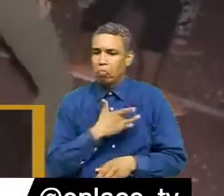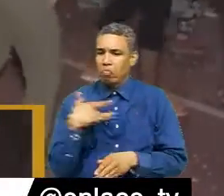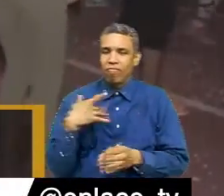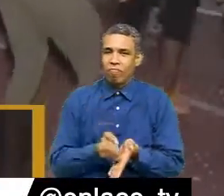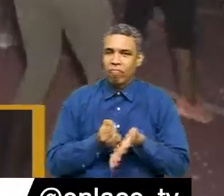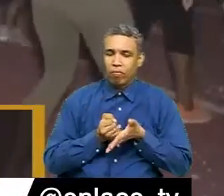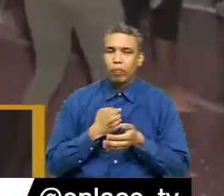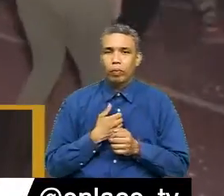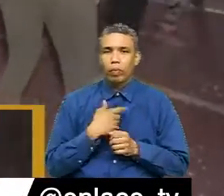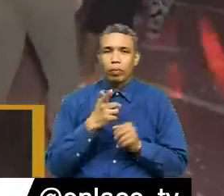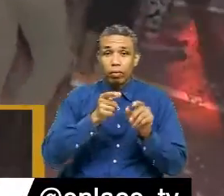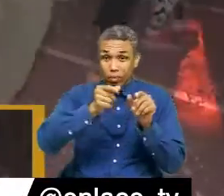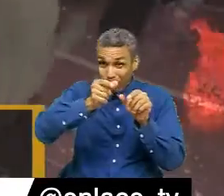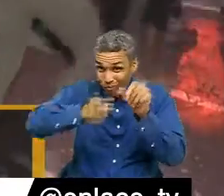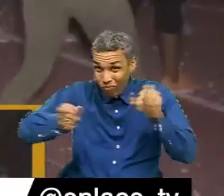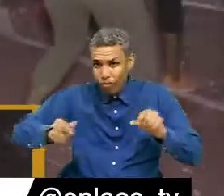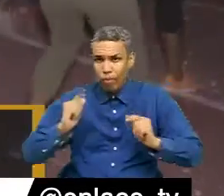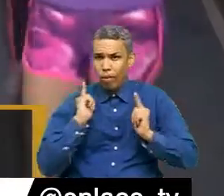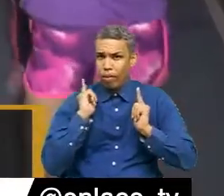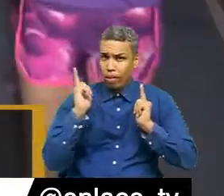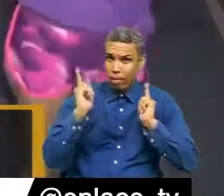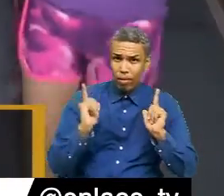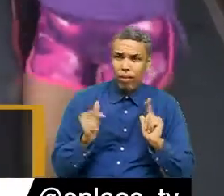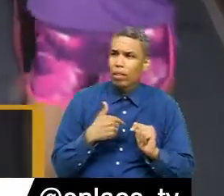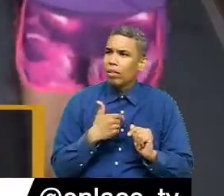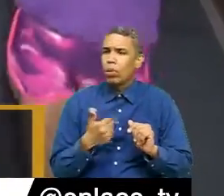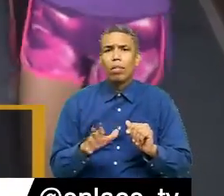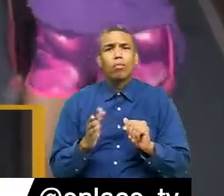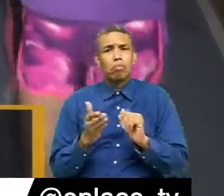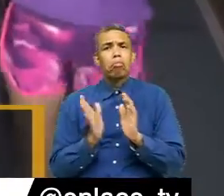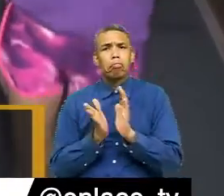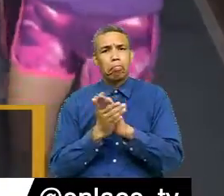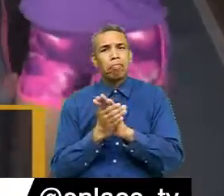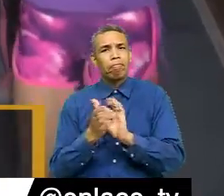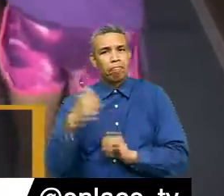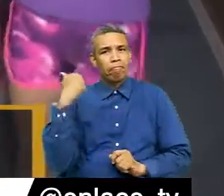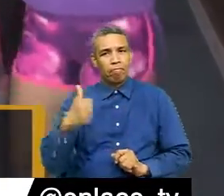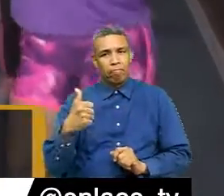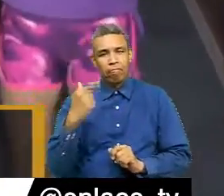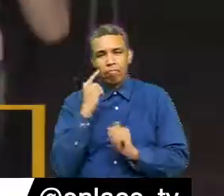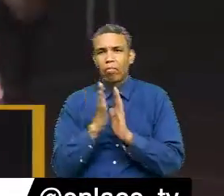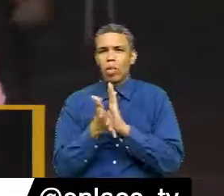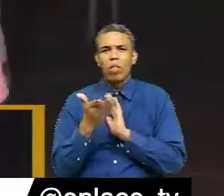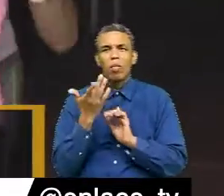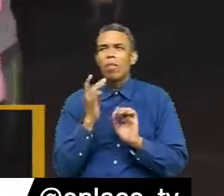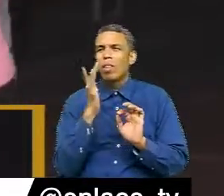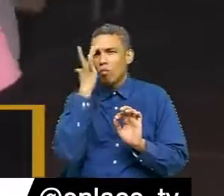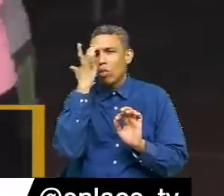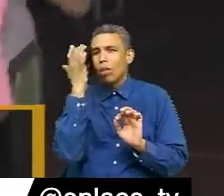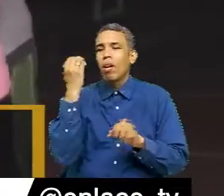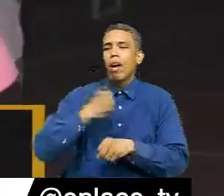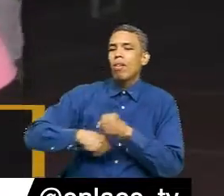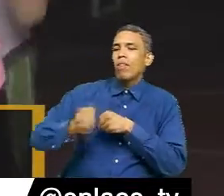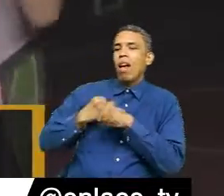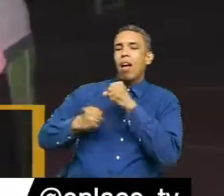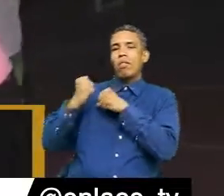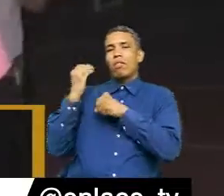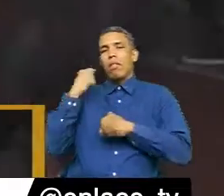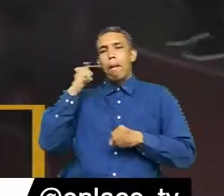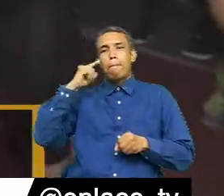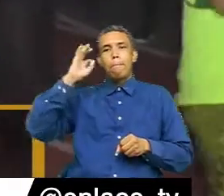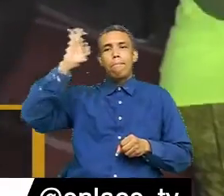entre tanto, aplaudieron esta iniciativa de las que carecieron por años. En muchas ocasiones, por falta de recursos económicos, no tienen cómo acceder a